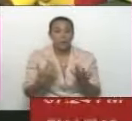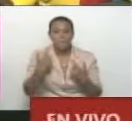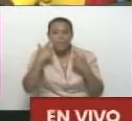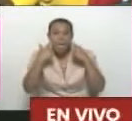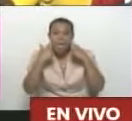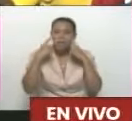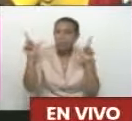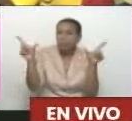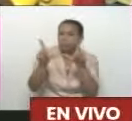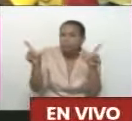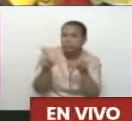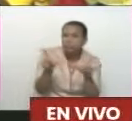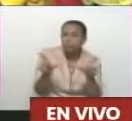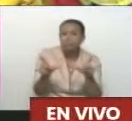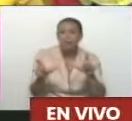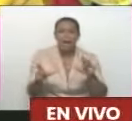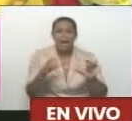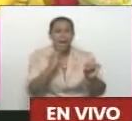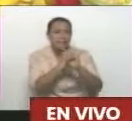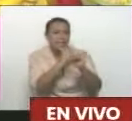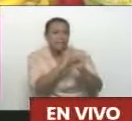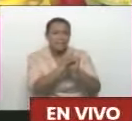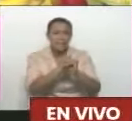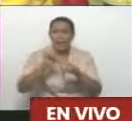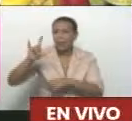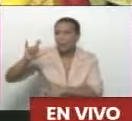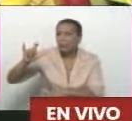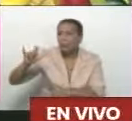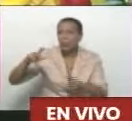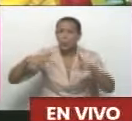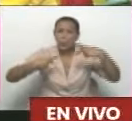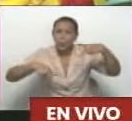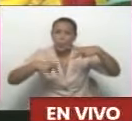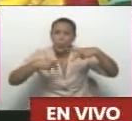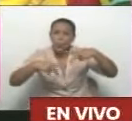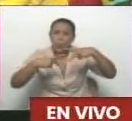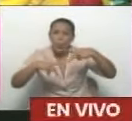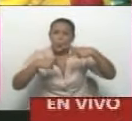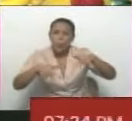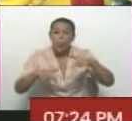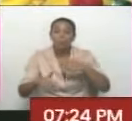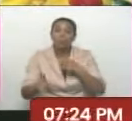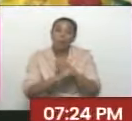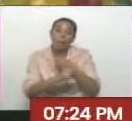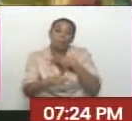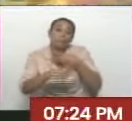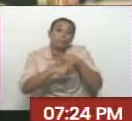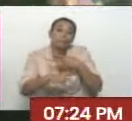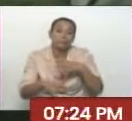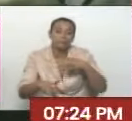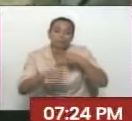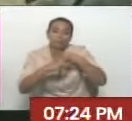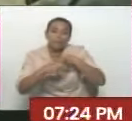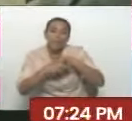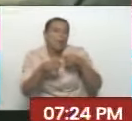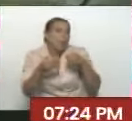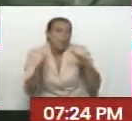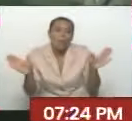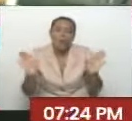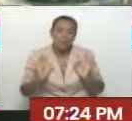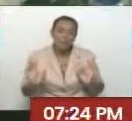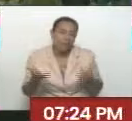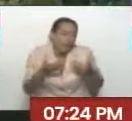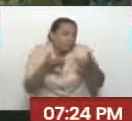los reportajes, en las redes salió también algunas cositas, por fin. Estamos censurados en las redes, pero ya vamos abriendo camino en las redes